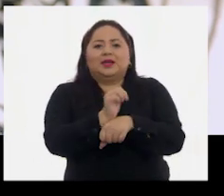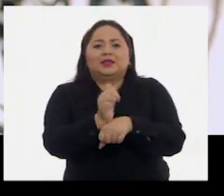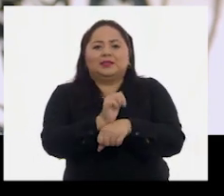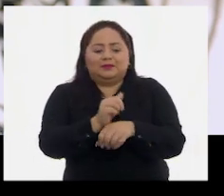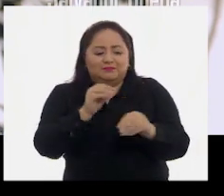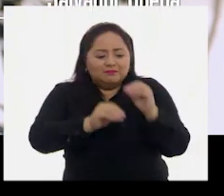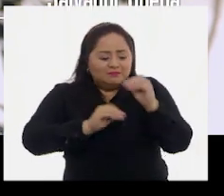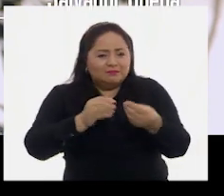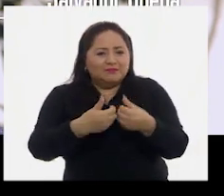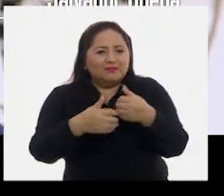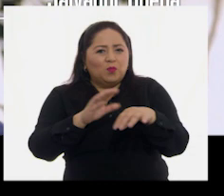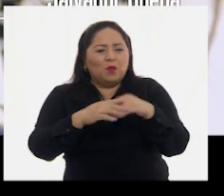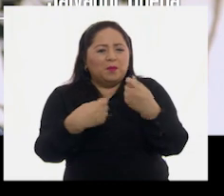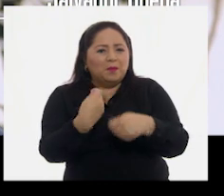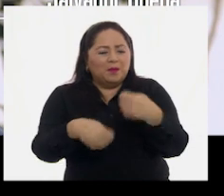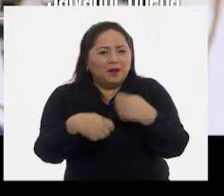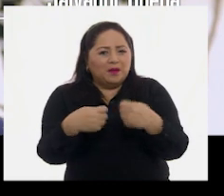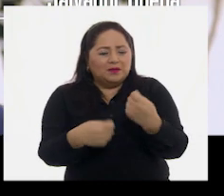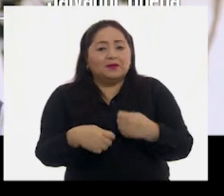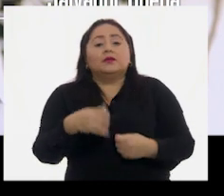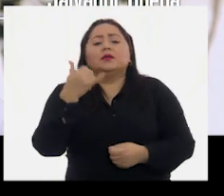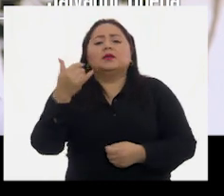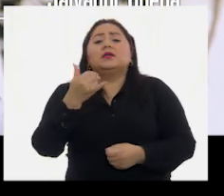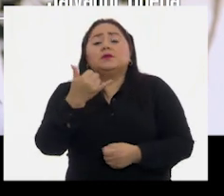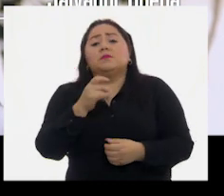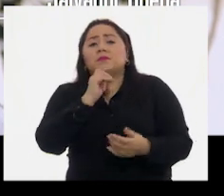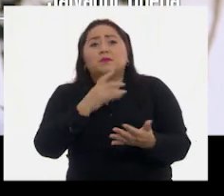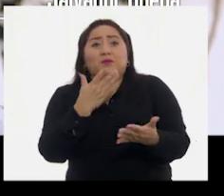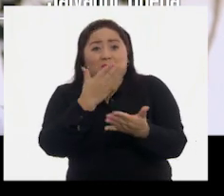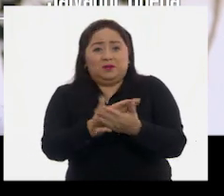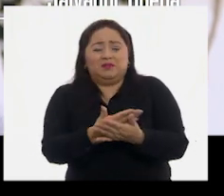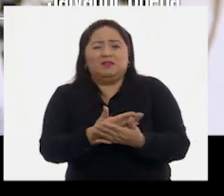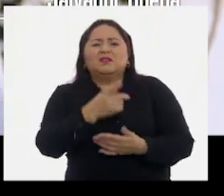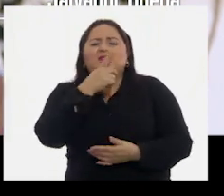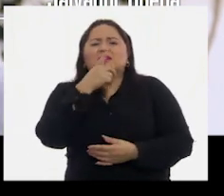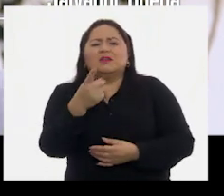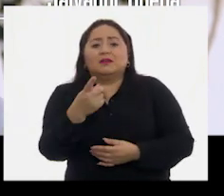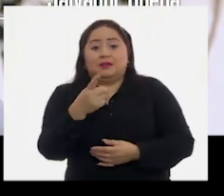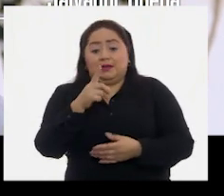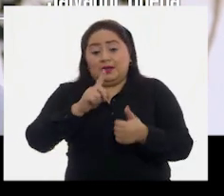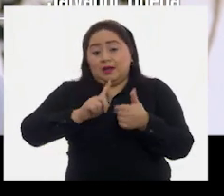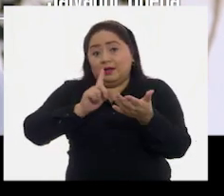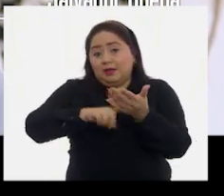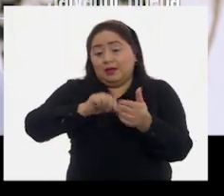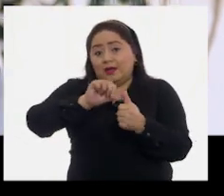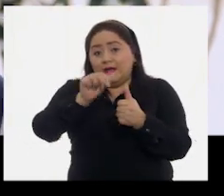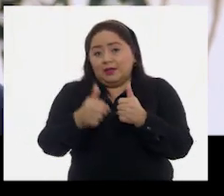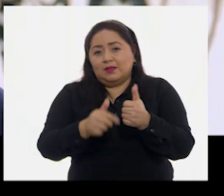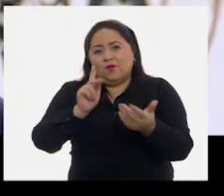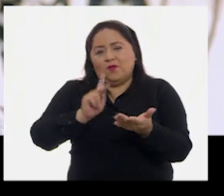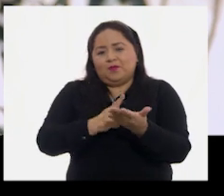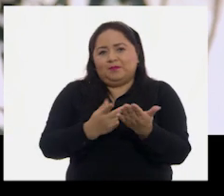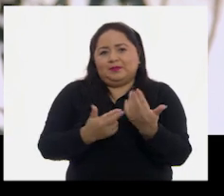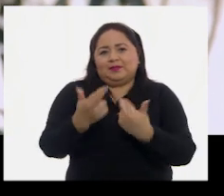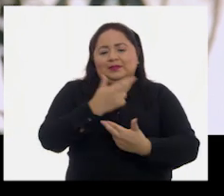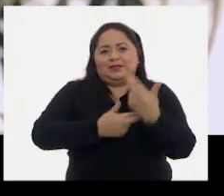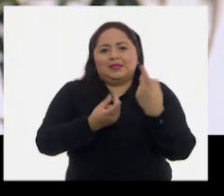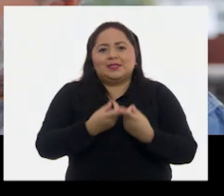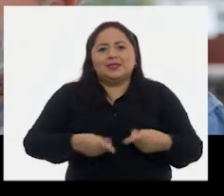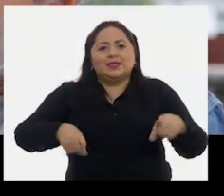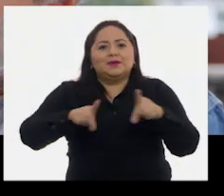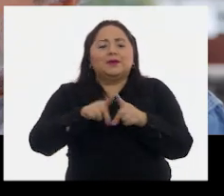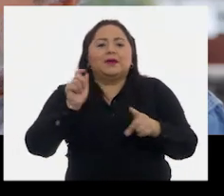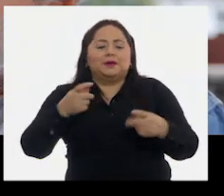plásticos. La propuesta es que efectivamente el arte le regresa la dignidad al ser